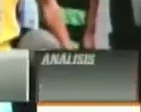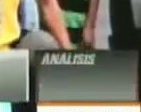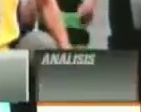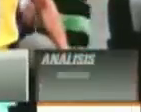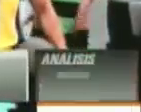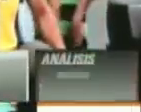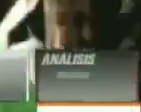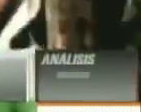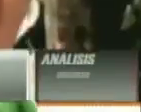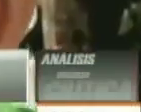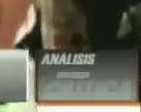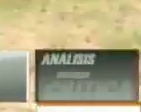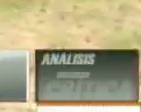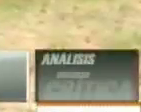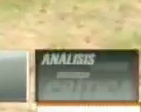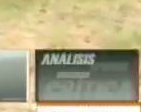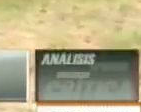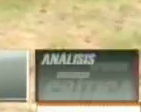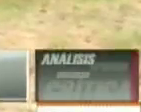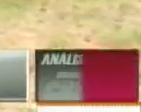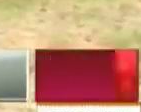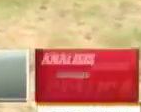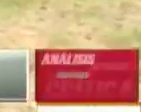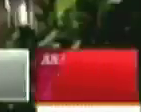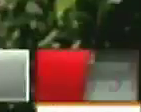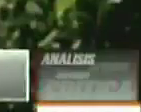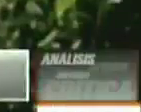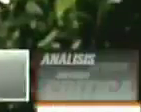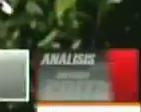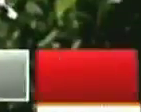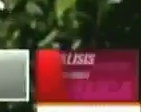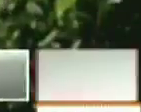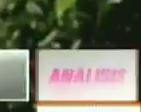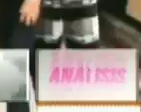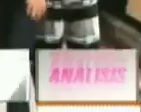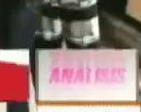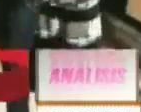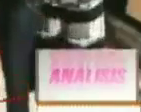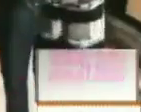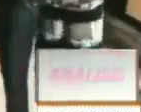todos nosotros con Chávez. Nosotros somos los pobres, nosotros.